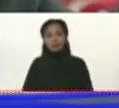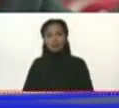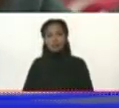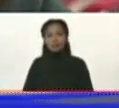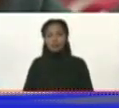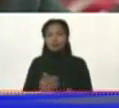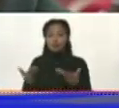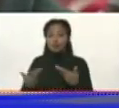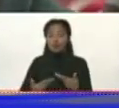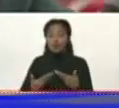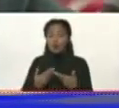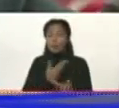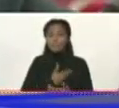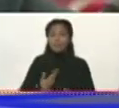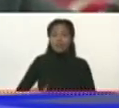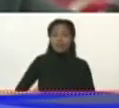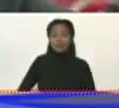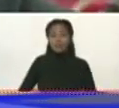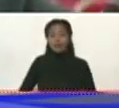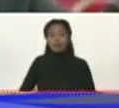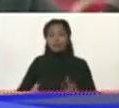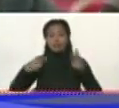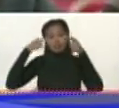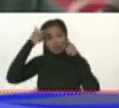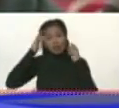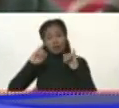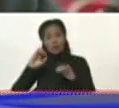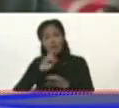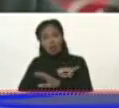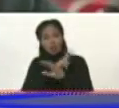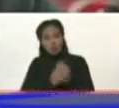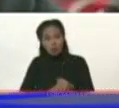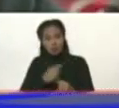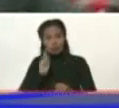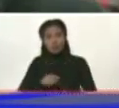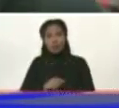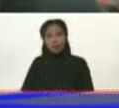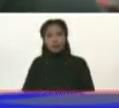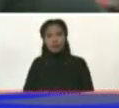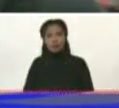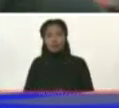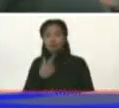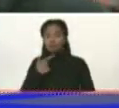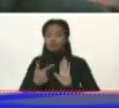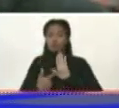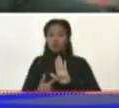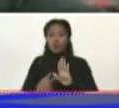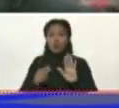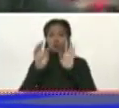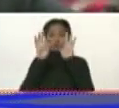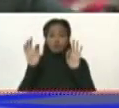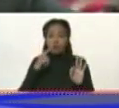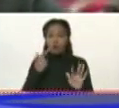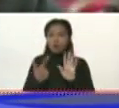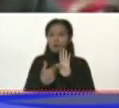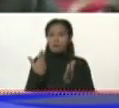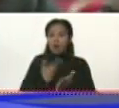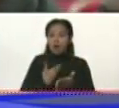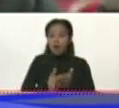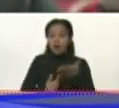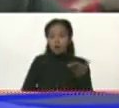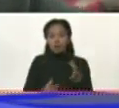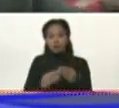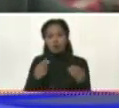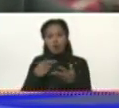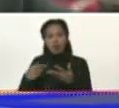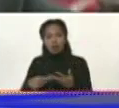con la llegada del presidente Hugo Chávez al poder, se mostró de manera muy evidente todos los